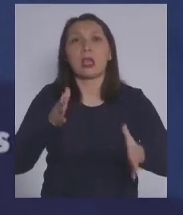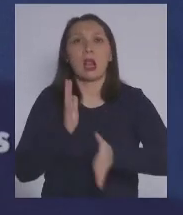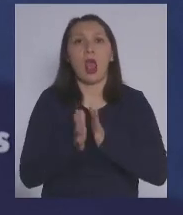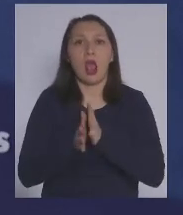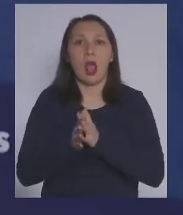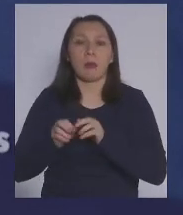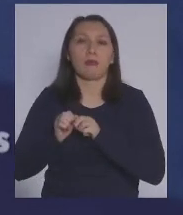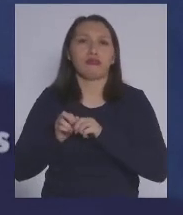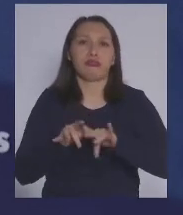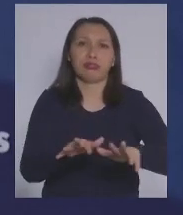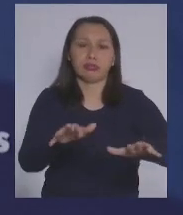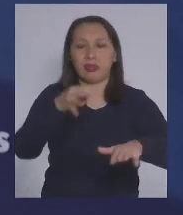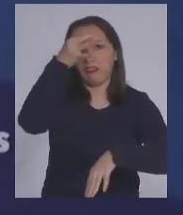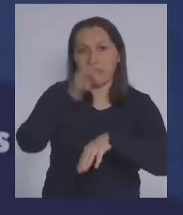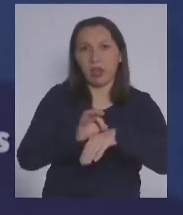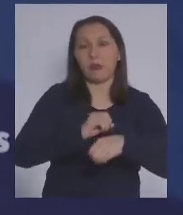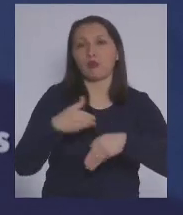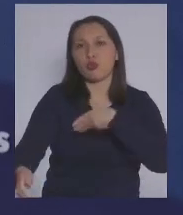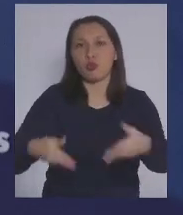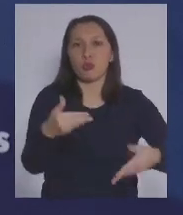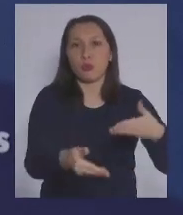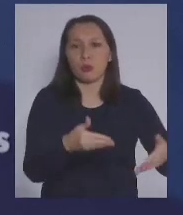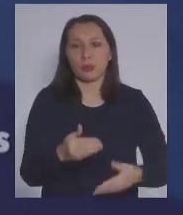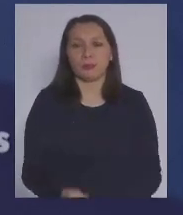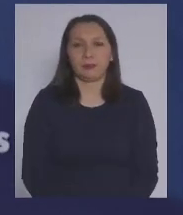ciudad y con mayor intensidad